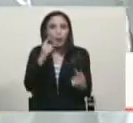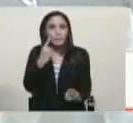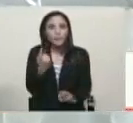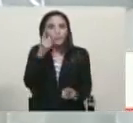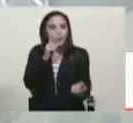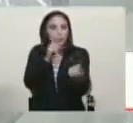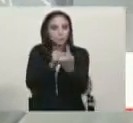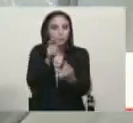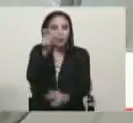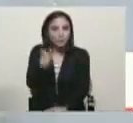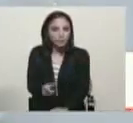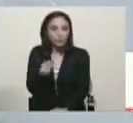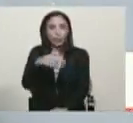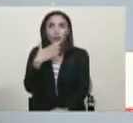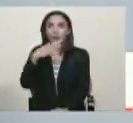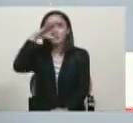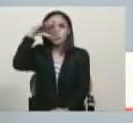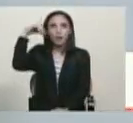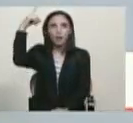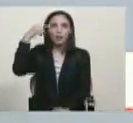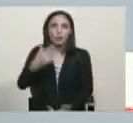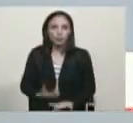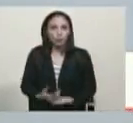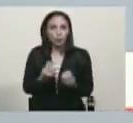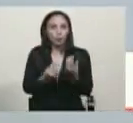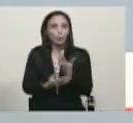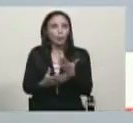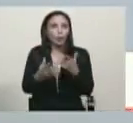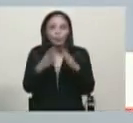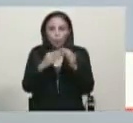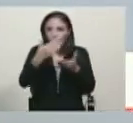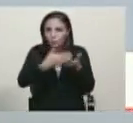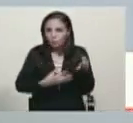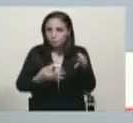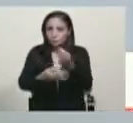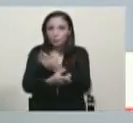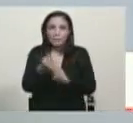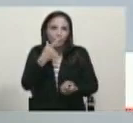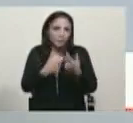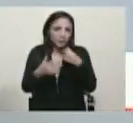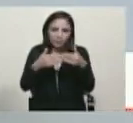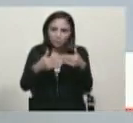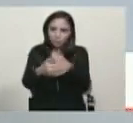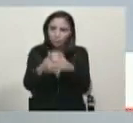paciente y pudimos darle su tratamiento continuo hasta